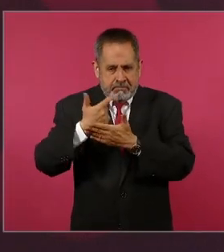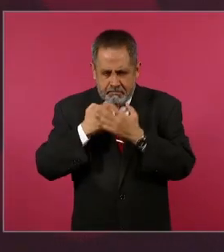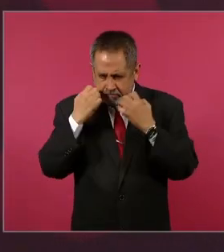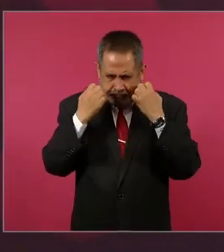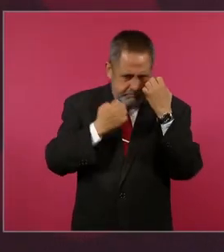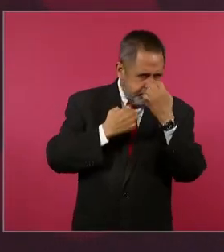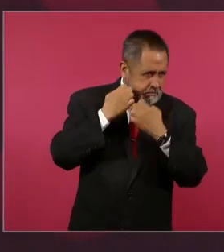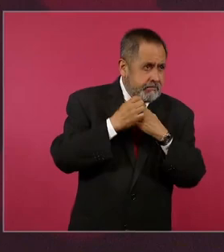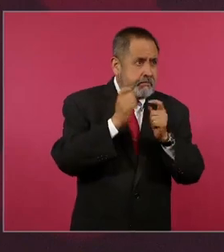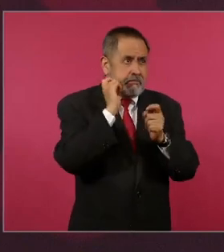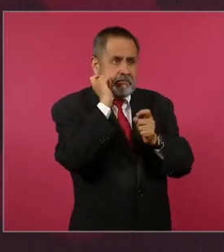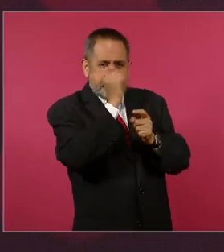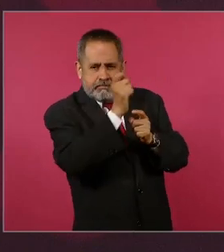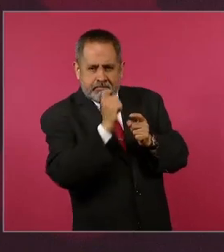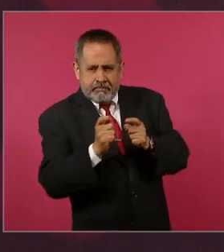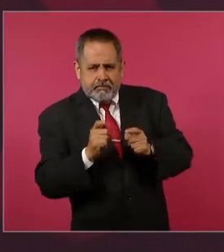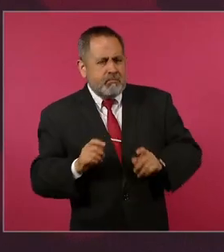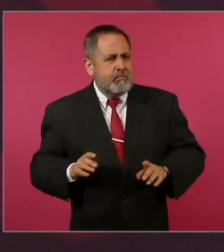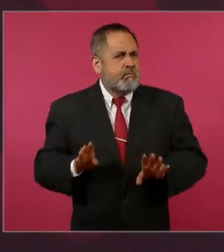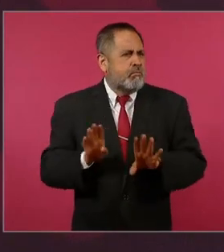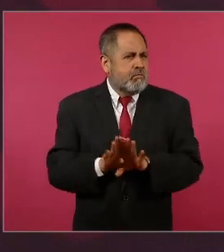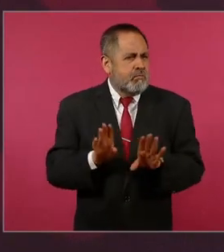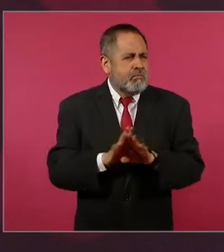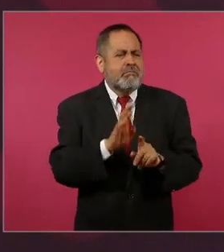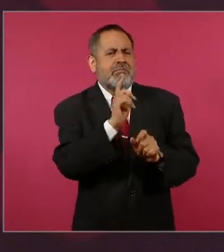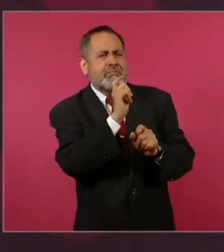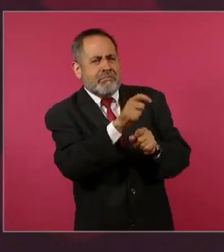análisis sobre las características